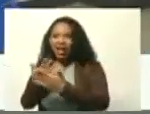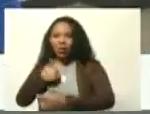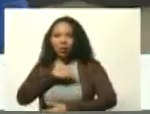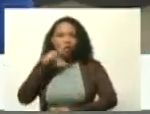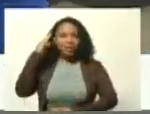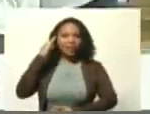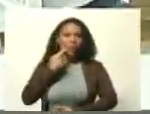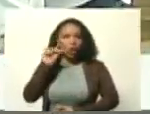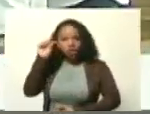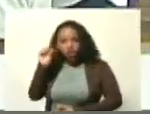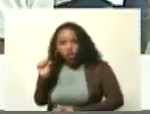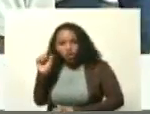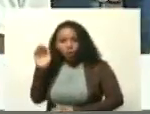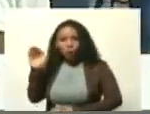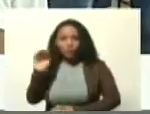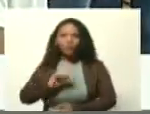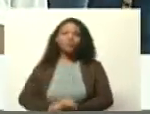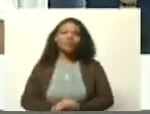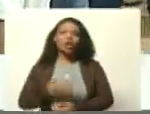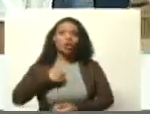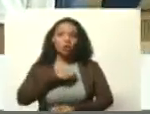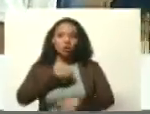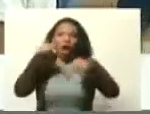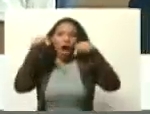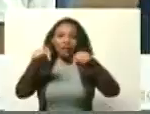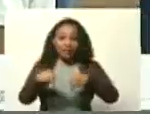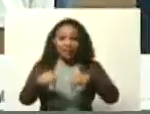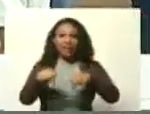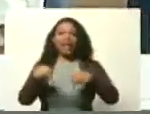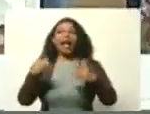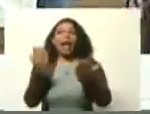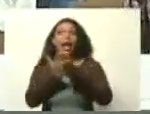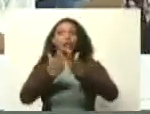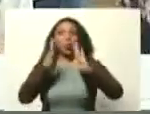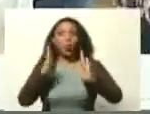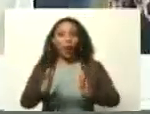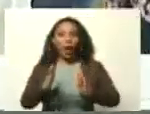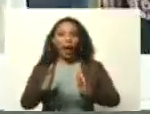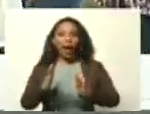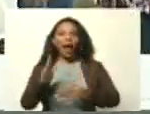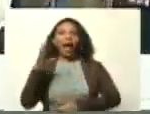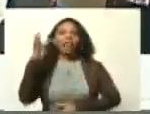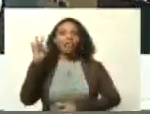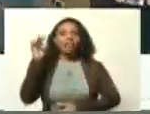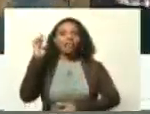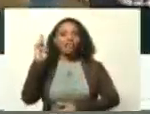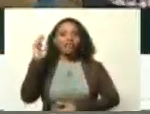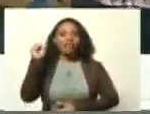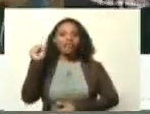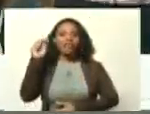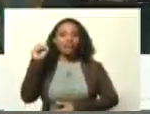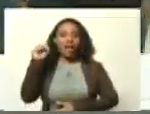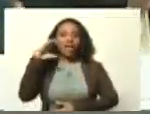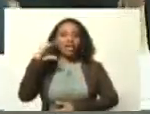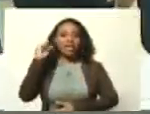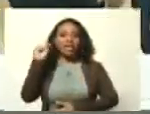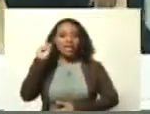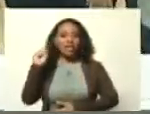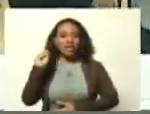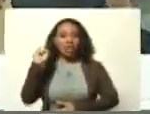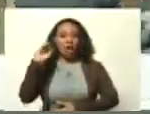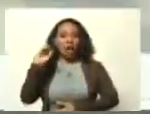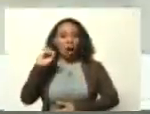Simoncito. Bueno, estamos aquí en la unidad educativa Francisco Pimentel, recibidos por estos